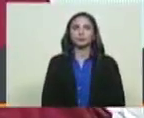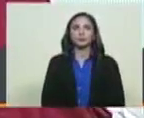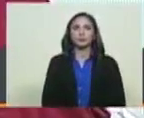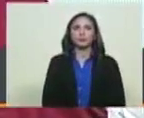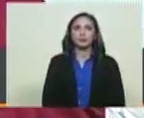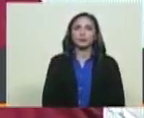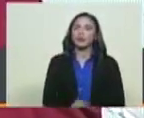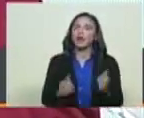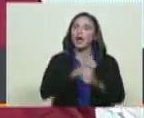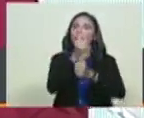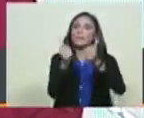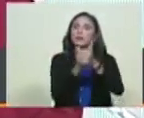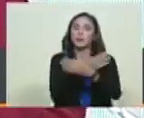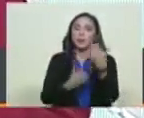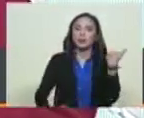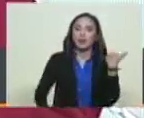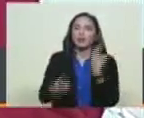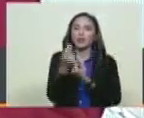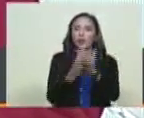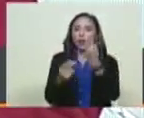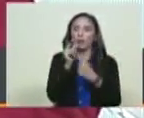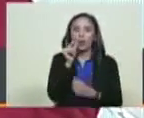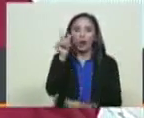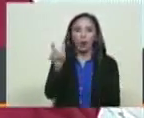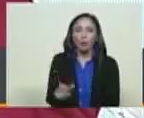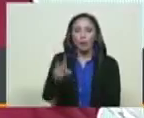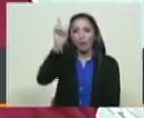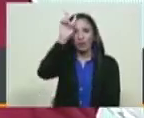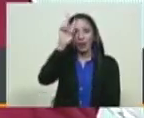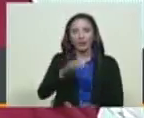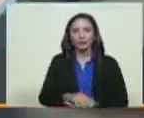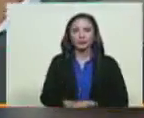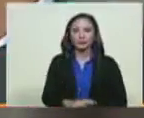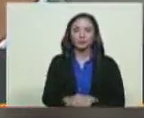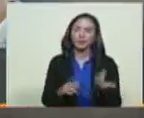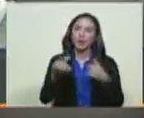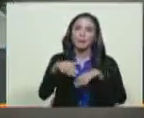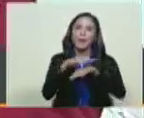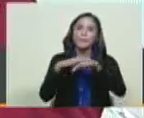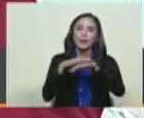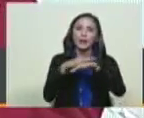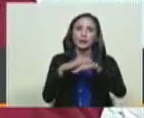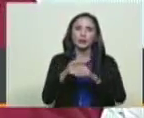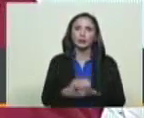vicepresidente sectorial de economía ministro de industria